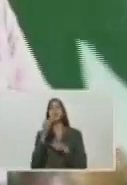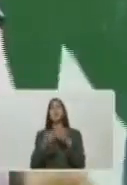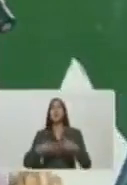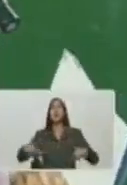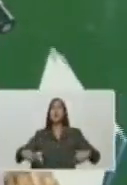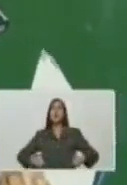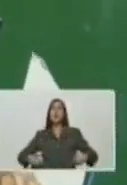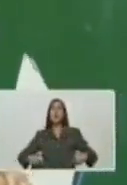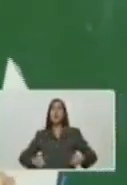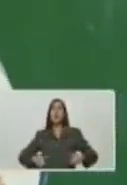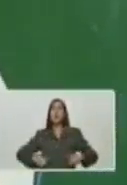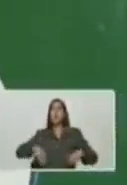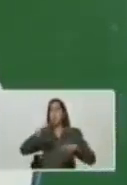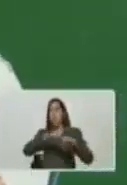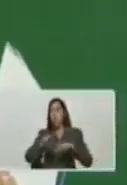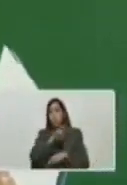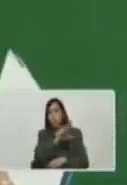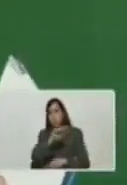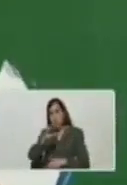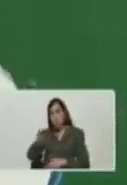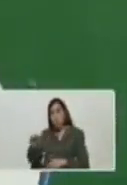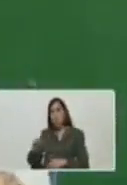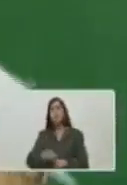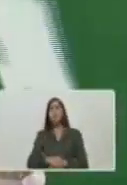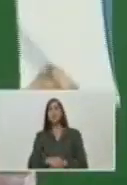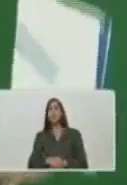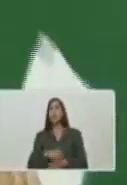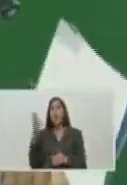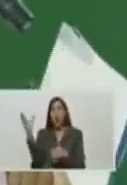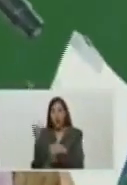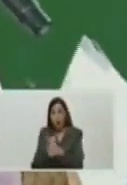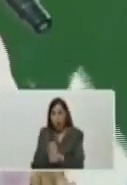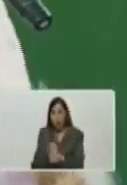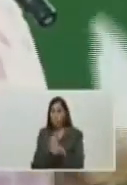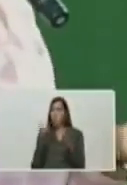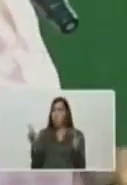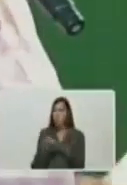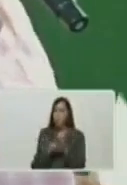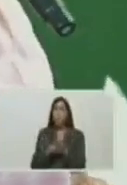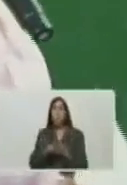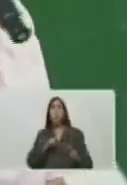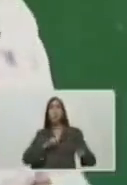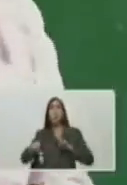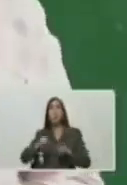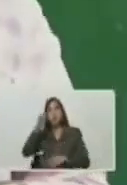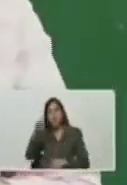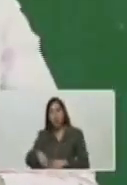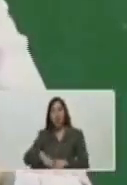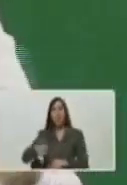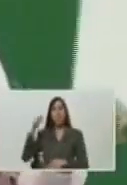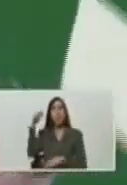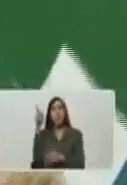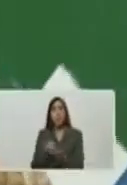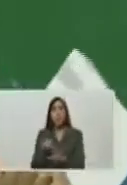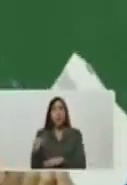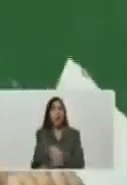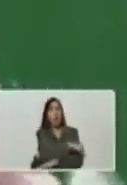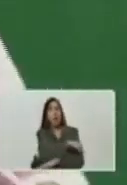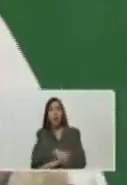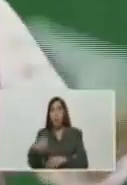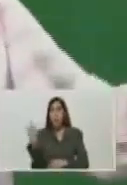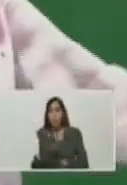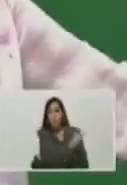sobre los niños, 200 niños allí ubicamos, presidente, el equipo Somos está en la calle haciendo el barrido, eso que nos enseñó el